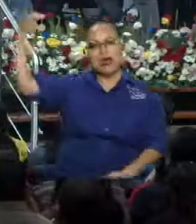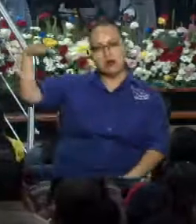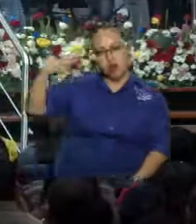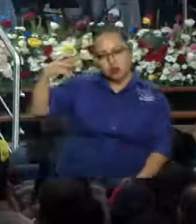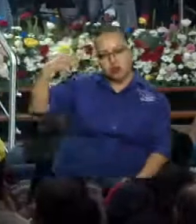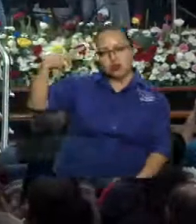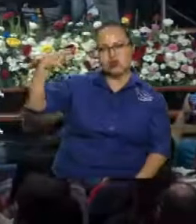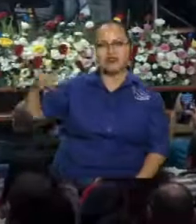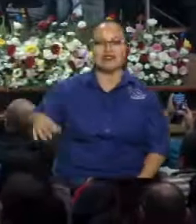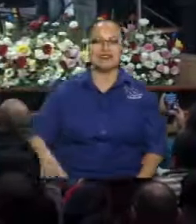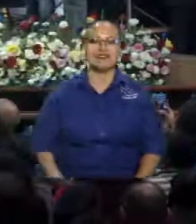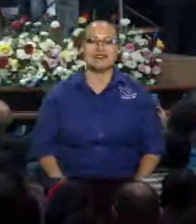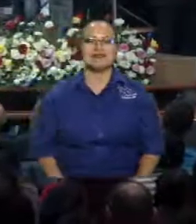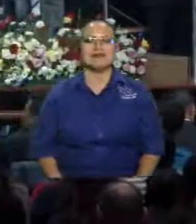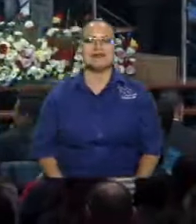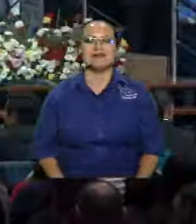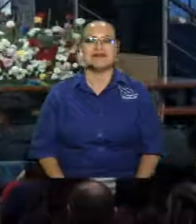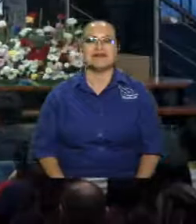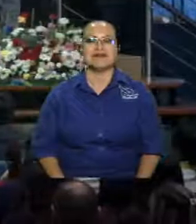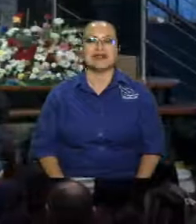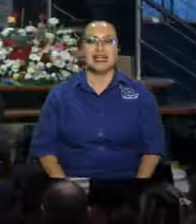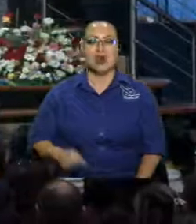Agua, luz,